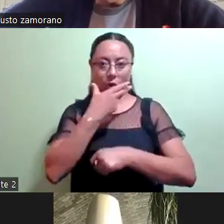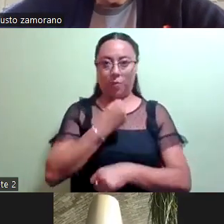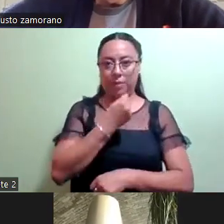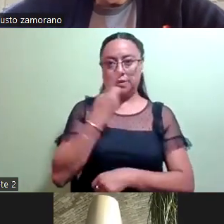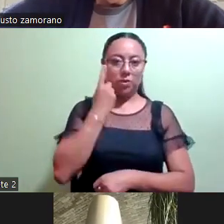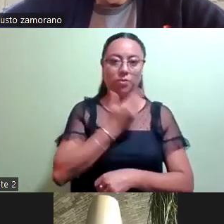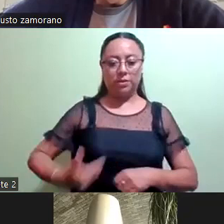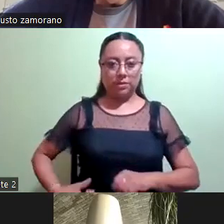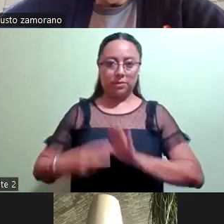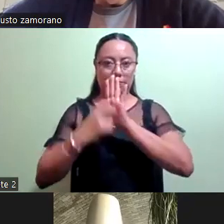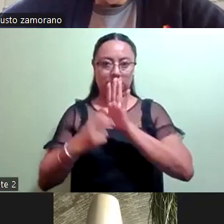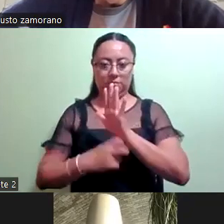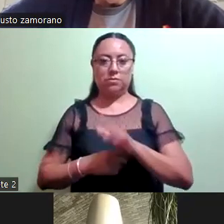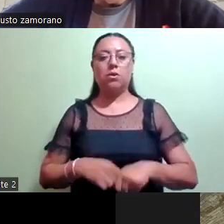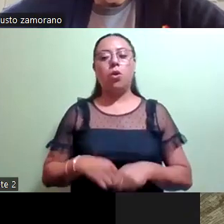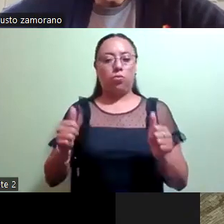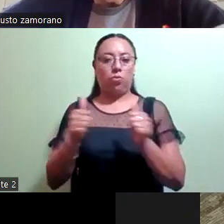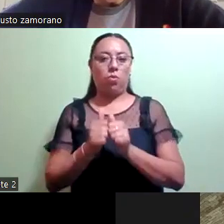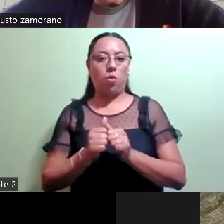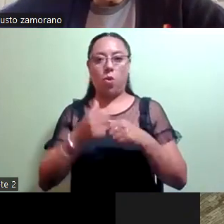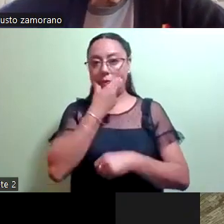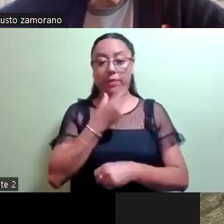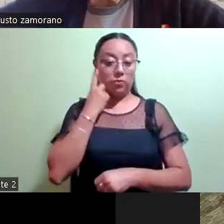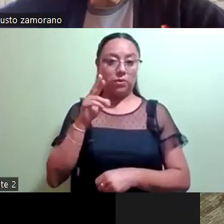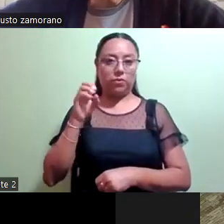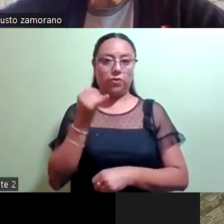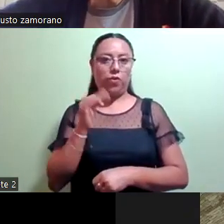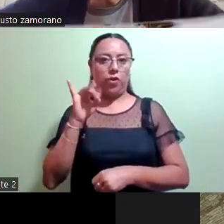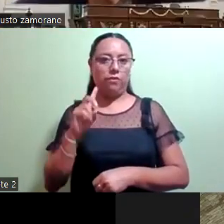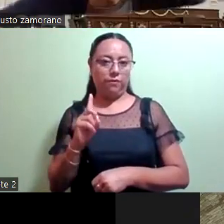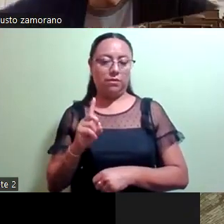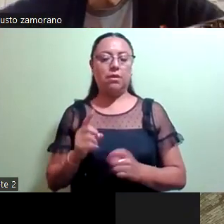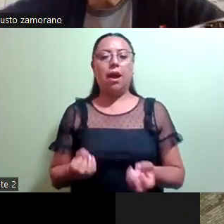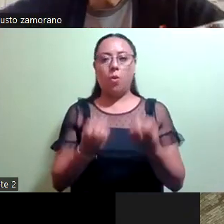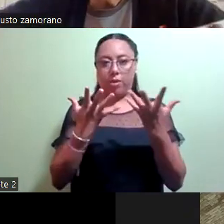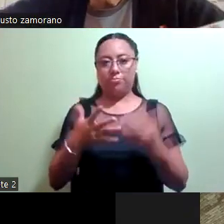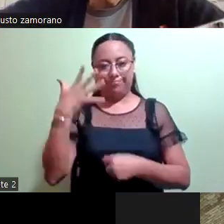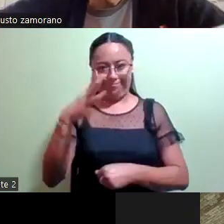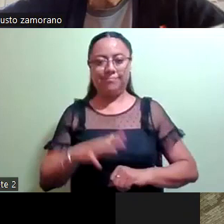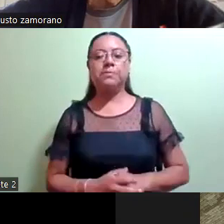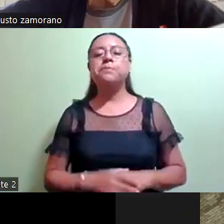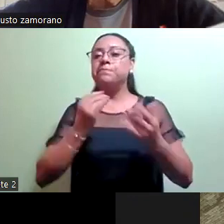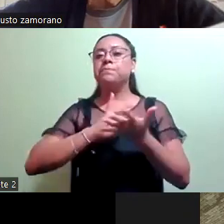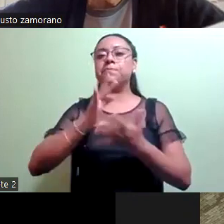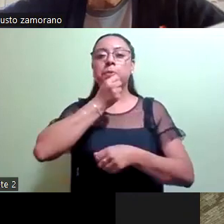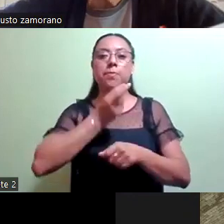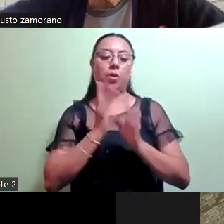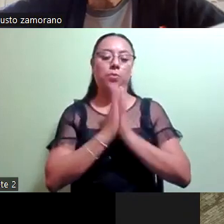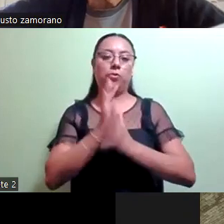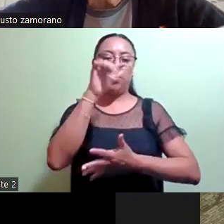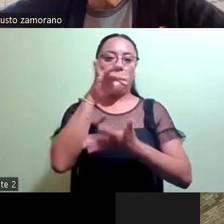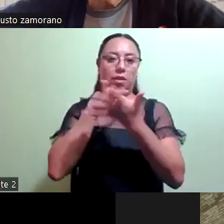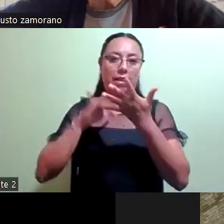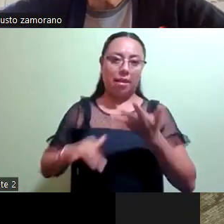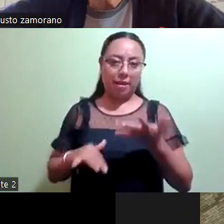Royfit. Hay diez diputadas y diputados. Hay coros. Muchas gracias, secretario. Le solicito dar lectura al orden del día de esta